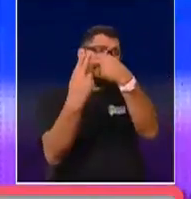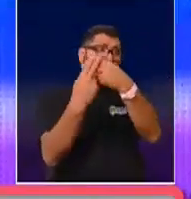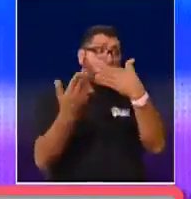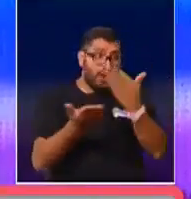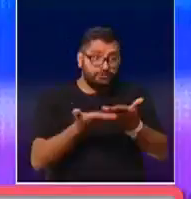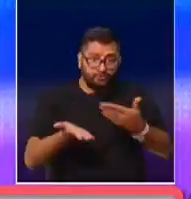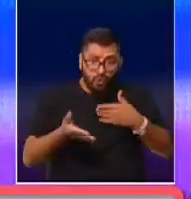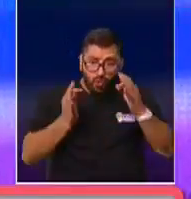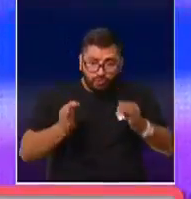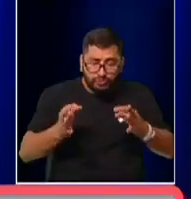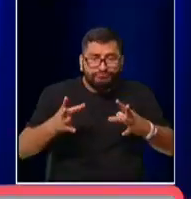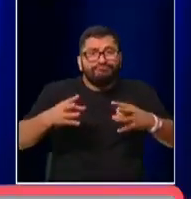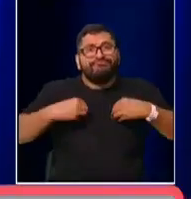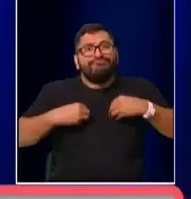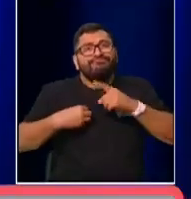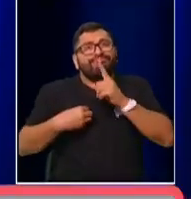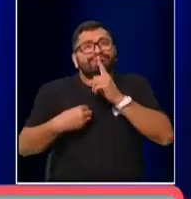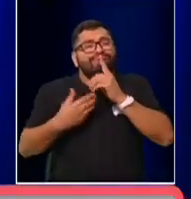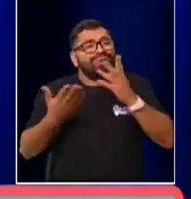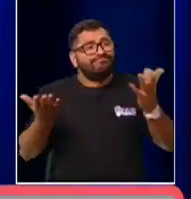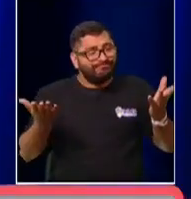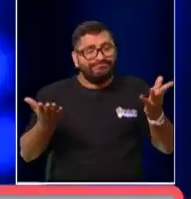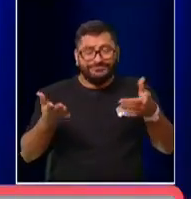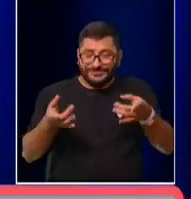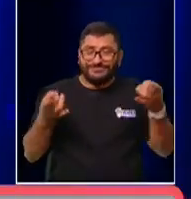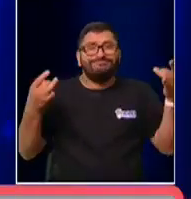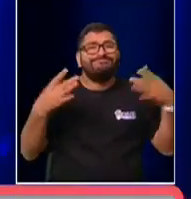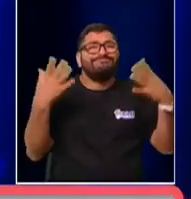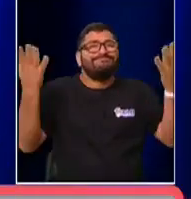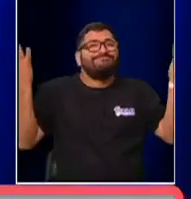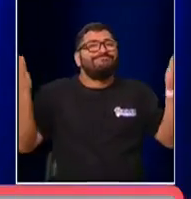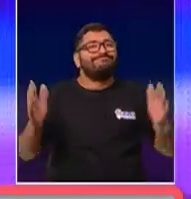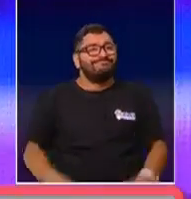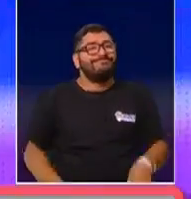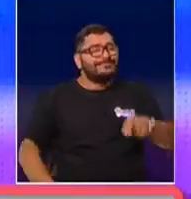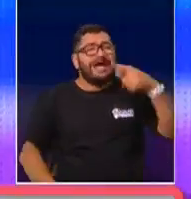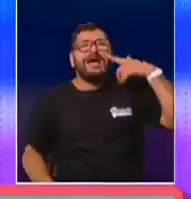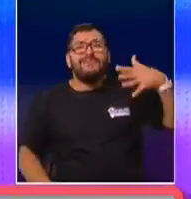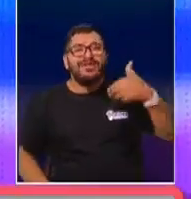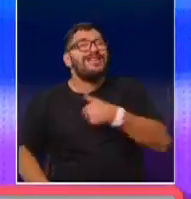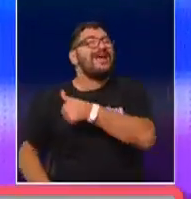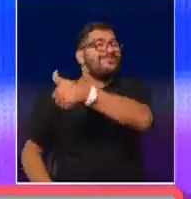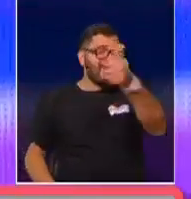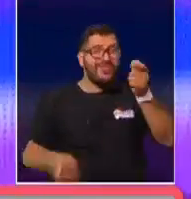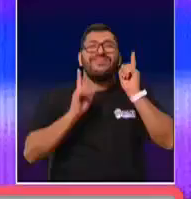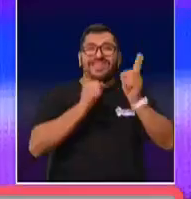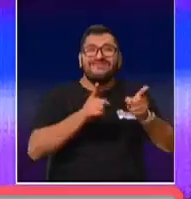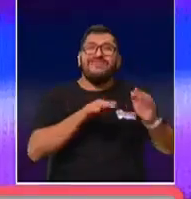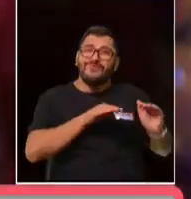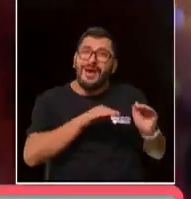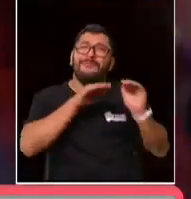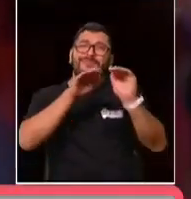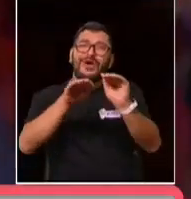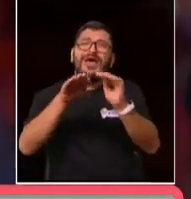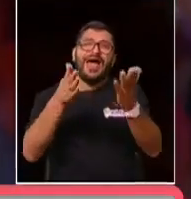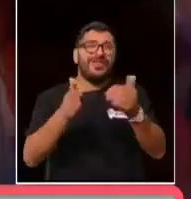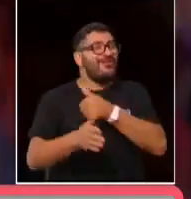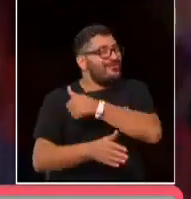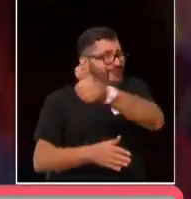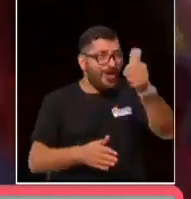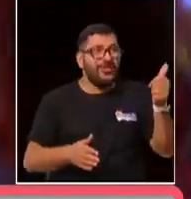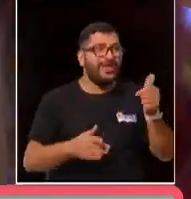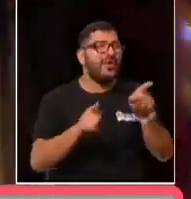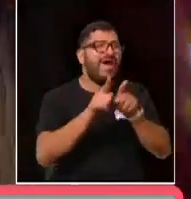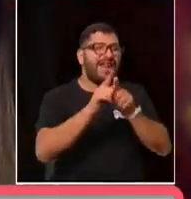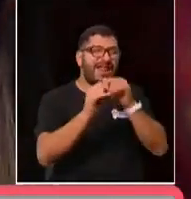con ustedes. Y así que por eso es fundamental que todos apoyemos, que todos hagamos clic ahí en el